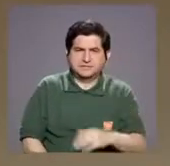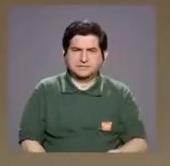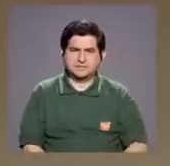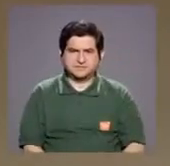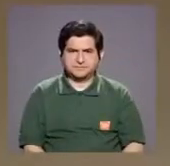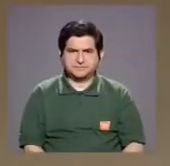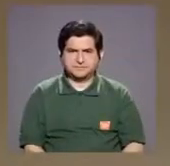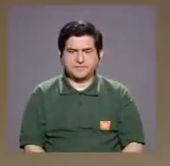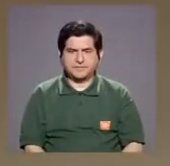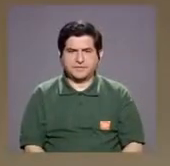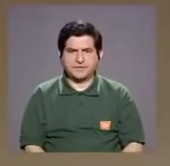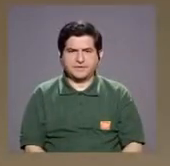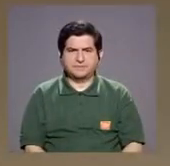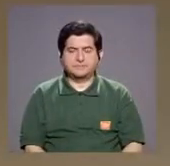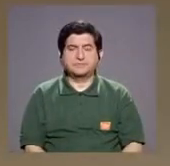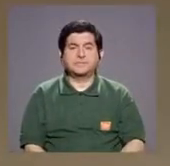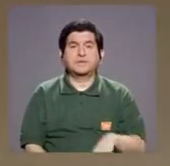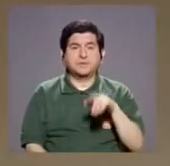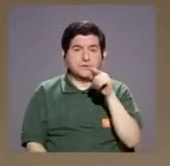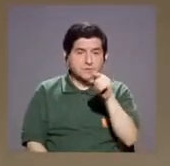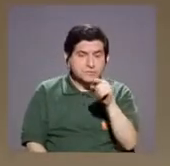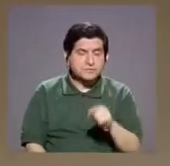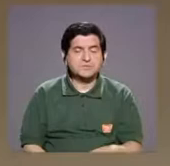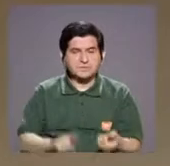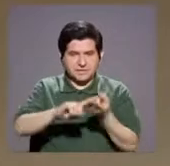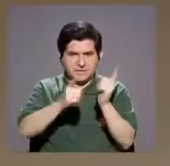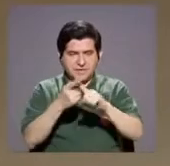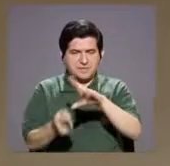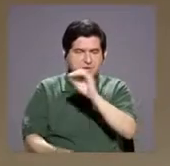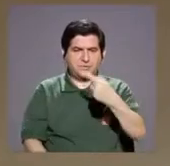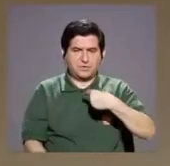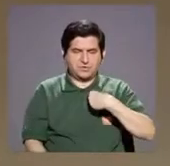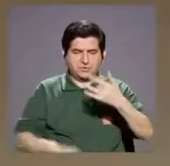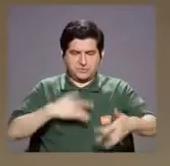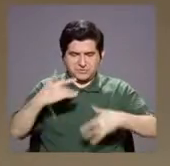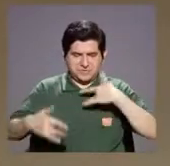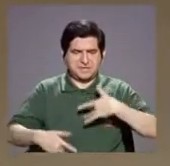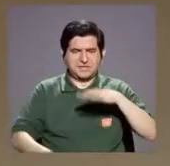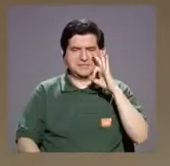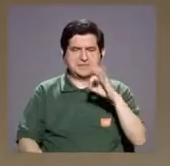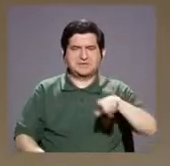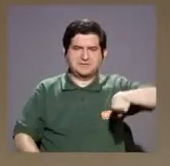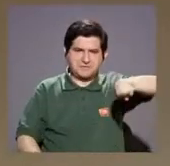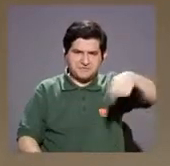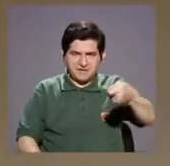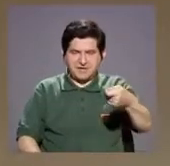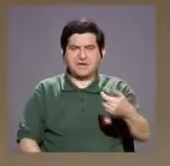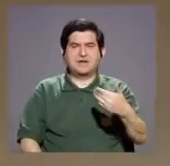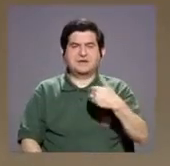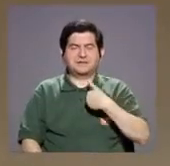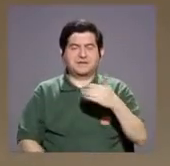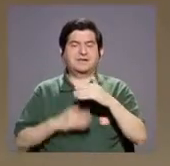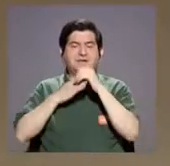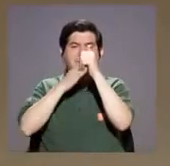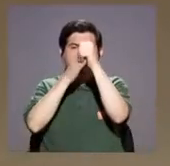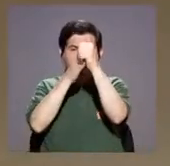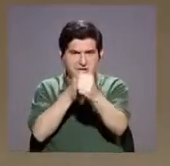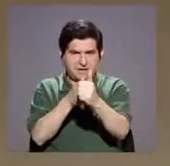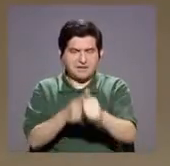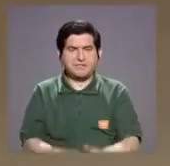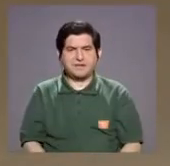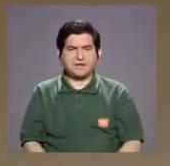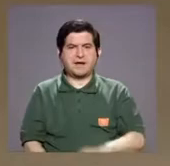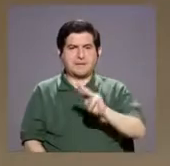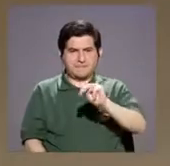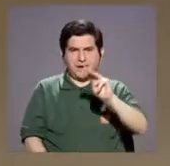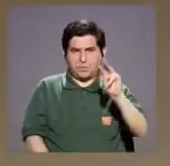y esto es que ustedes amigas y amigos y yo nos hemos sentido muy bien en el canal teniendo como líder a don omar